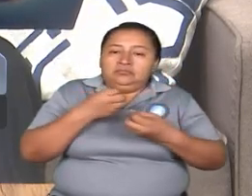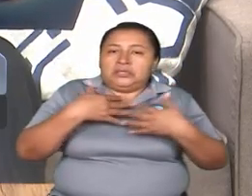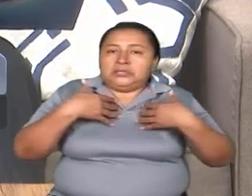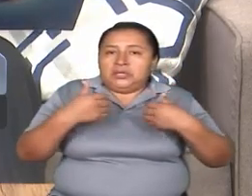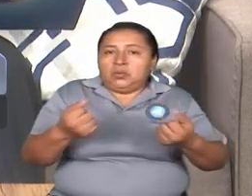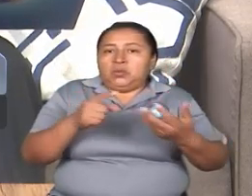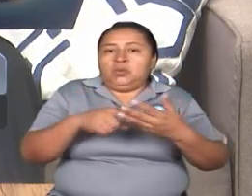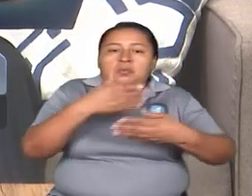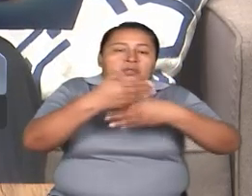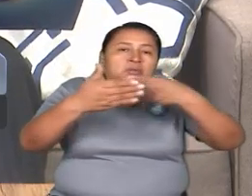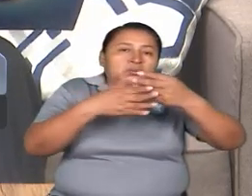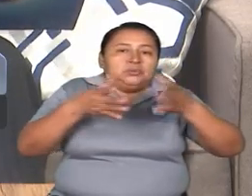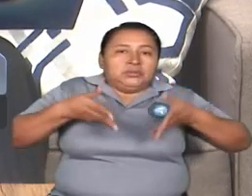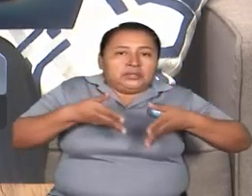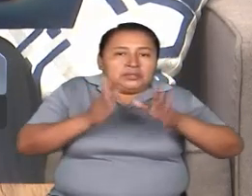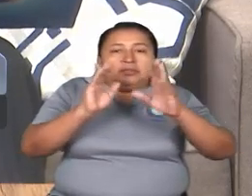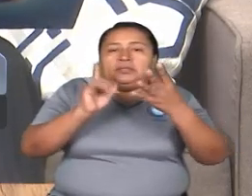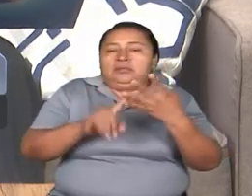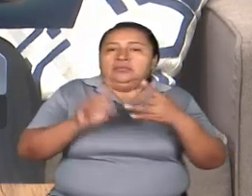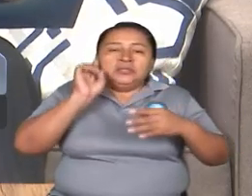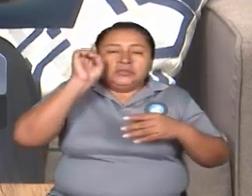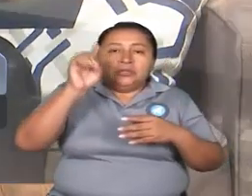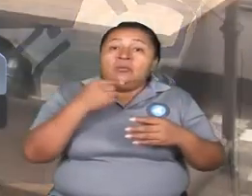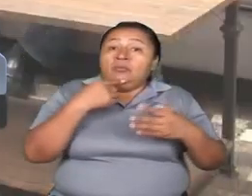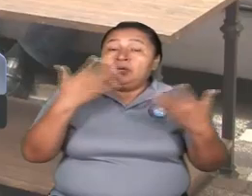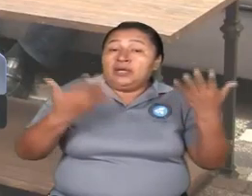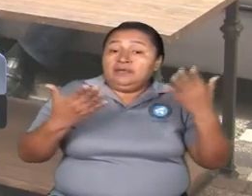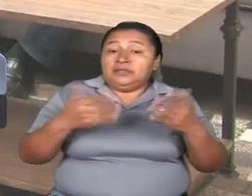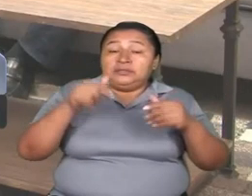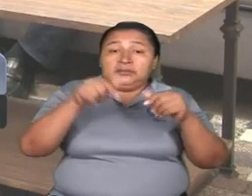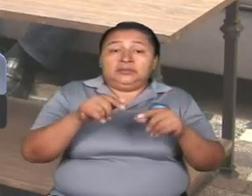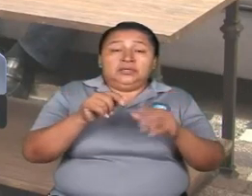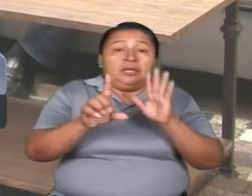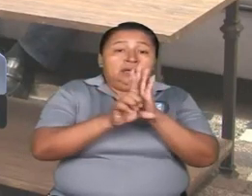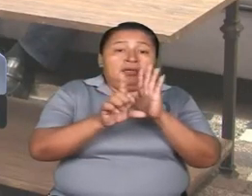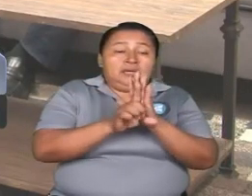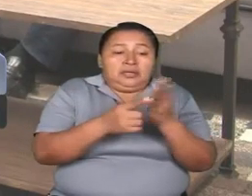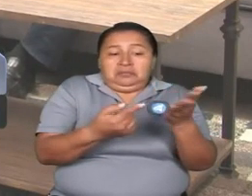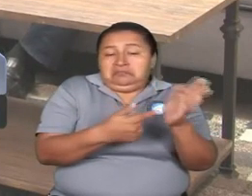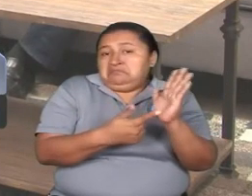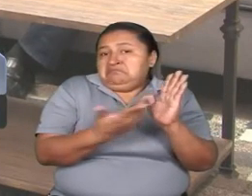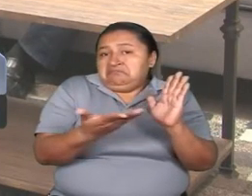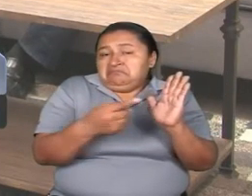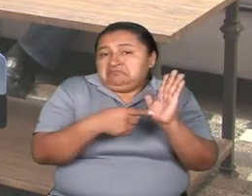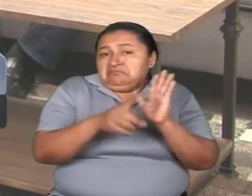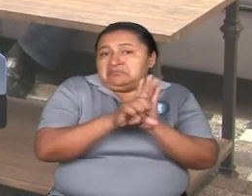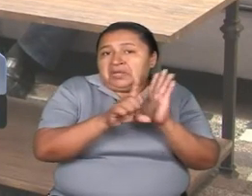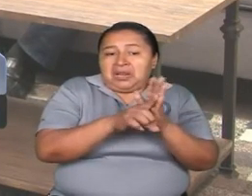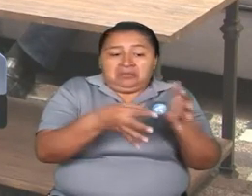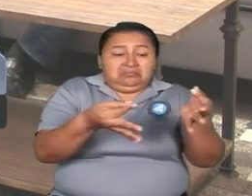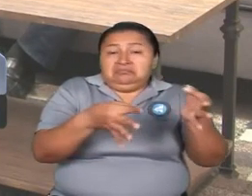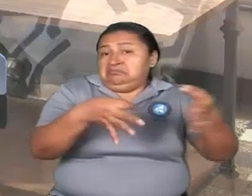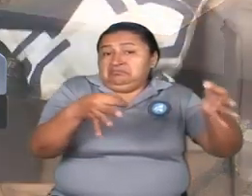para infraestructura, para desarrollo. Porque muchas veces, orgánicamente, la ley por sí antes sí pareciese un papel nada más, pero